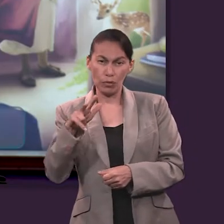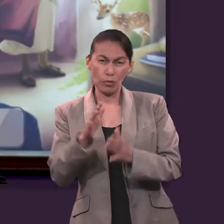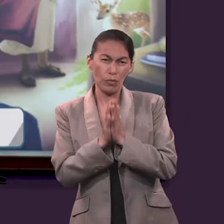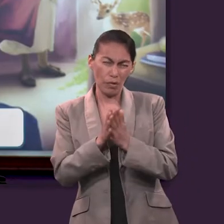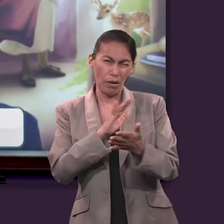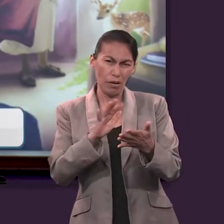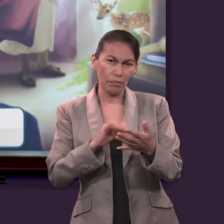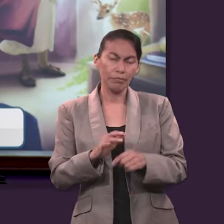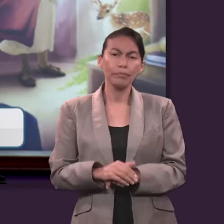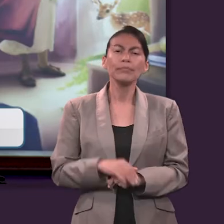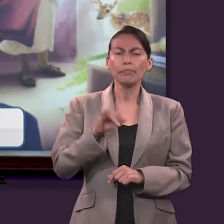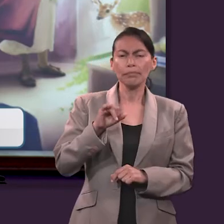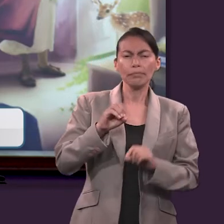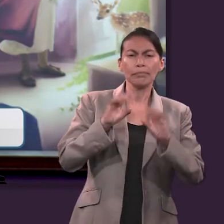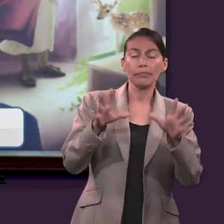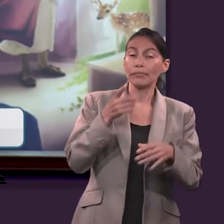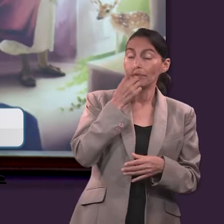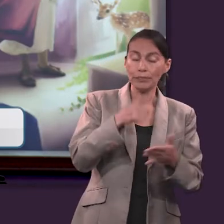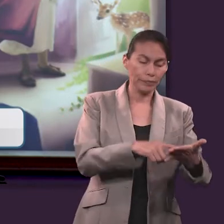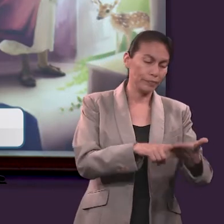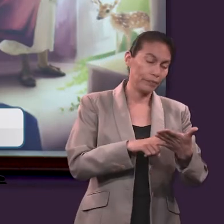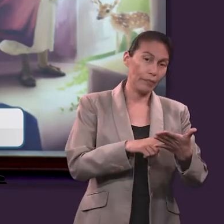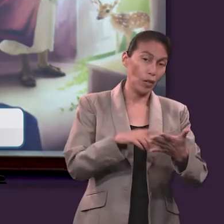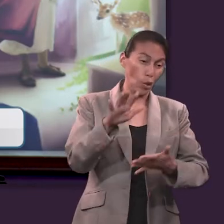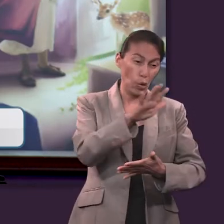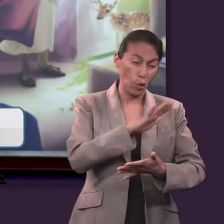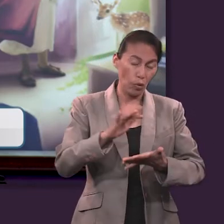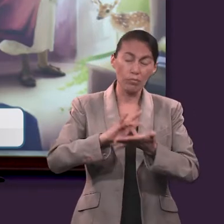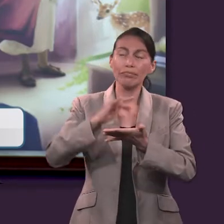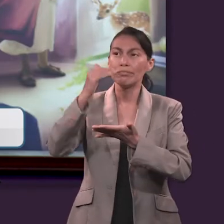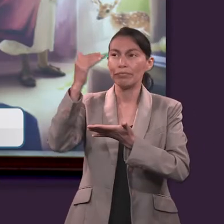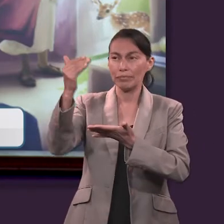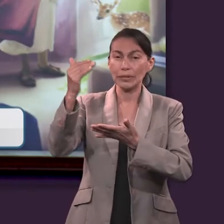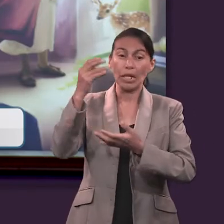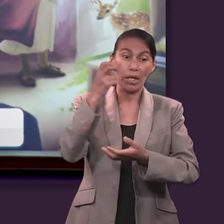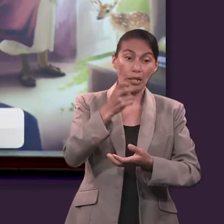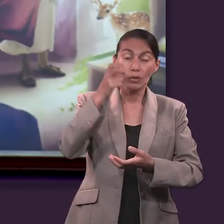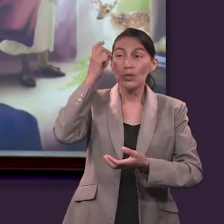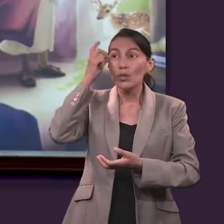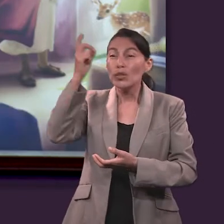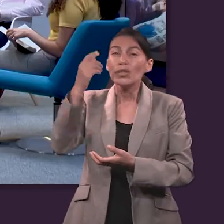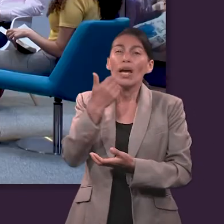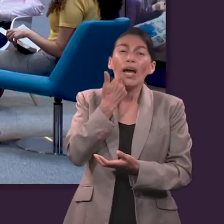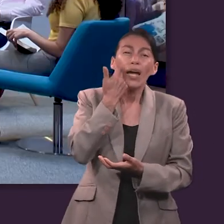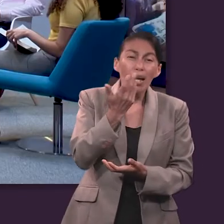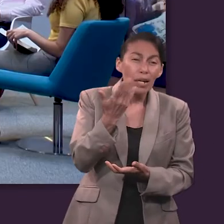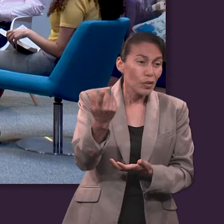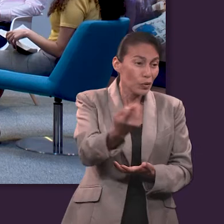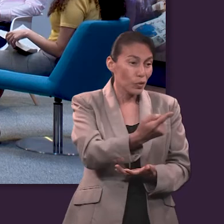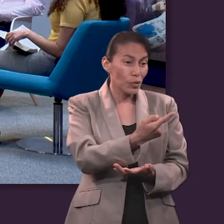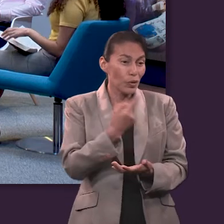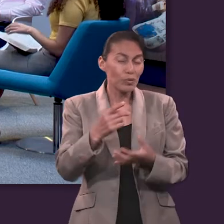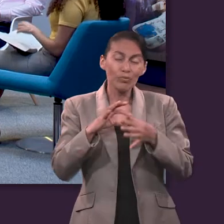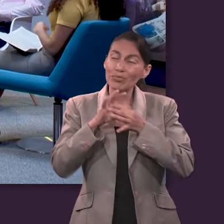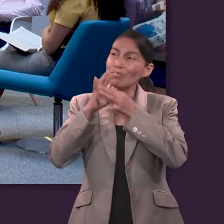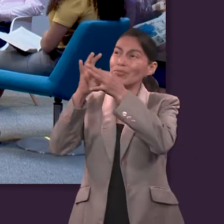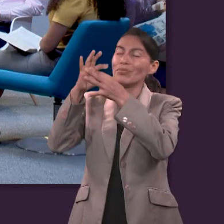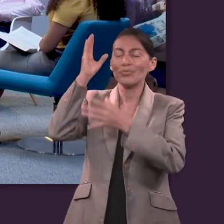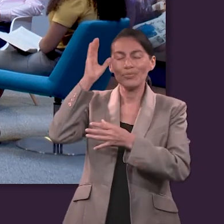gracias en todo, porque esa es la voluntad de Dios para con vosotros en Cristo Jesús. Muy bien, entonces con esto en